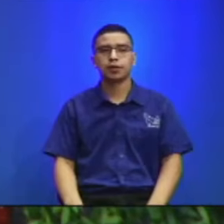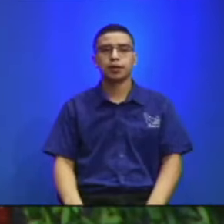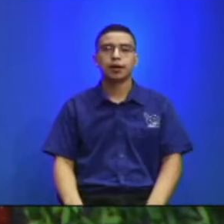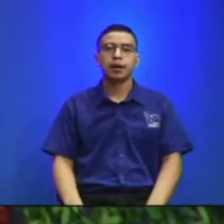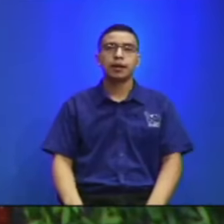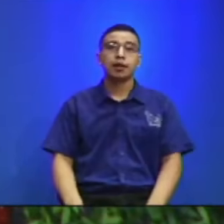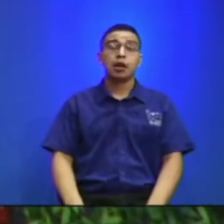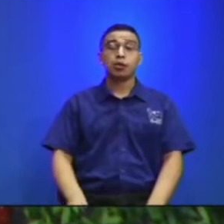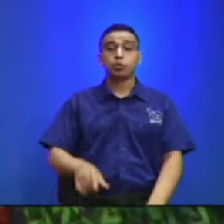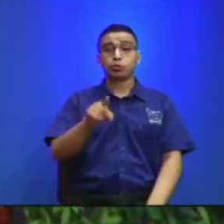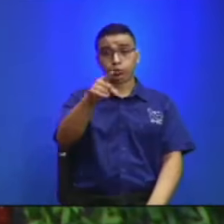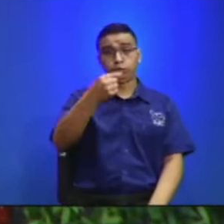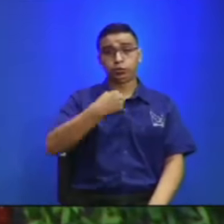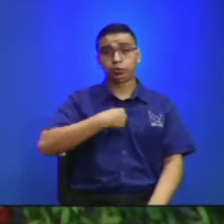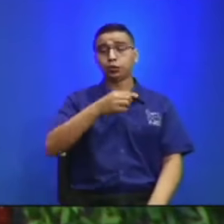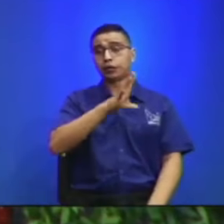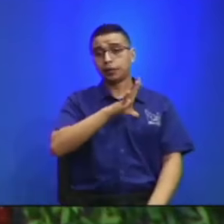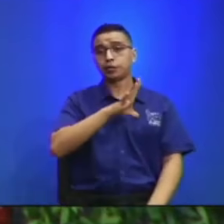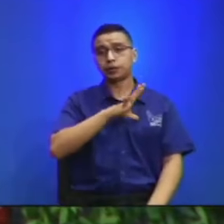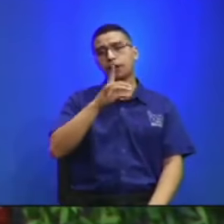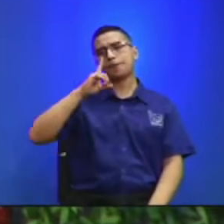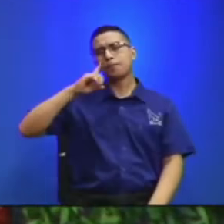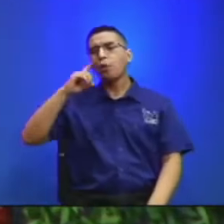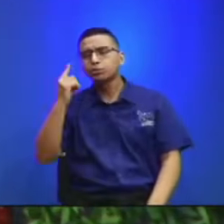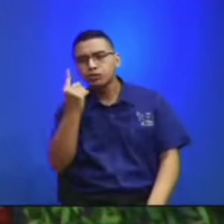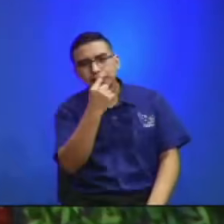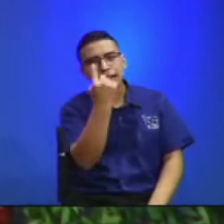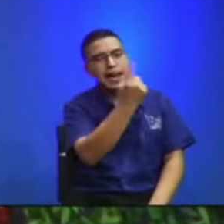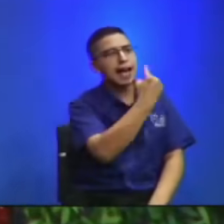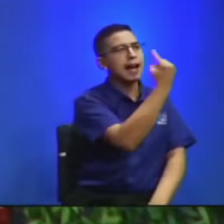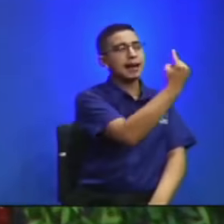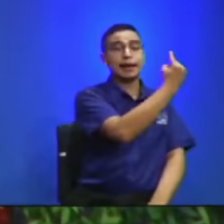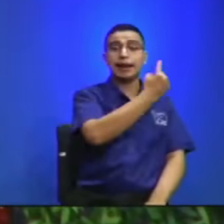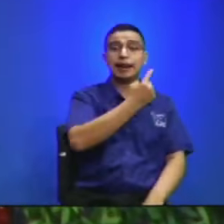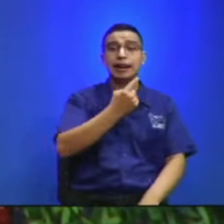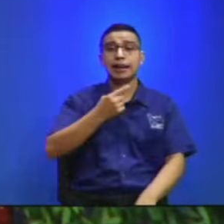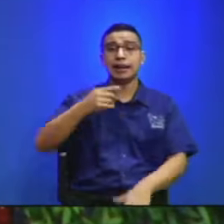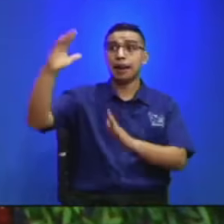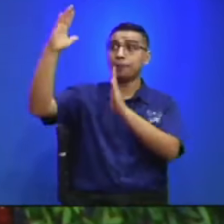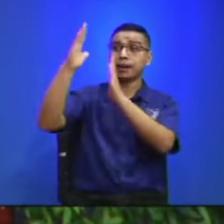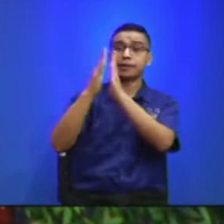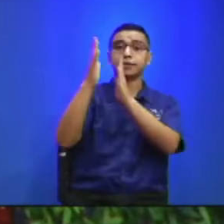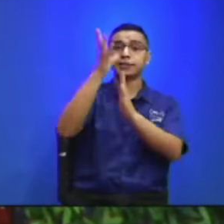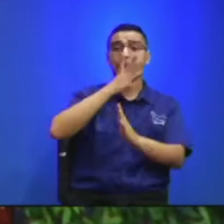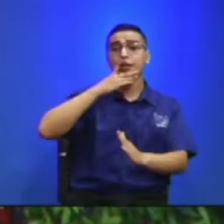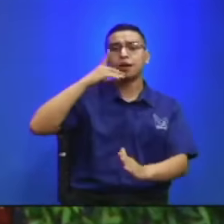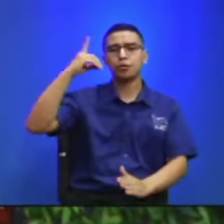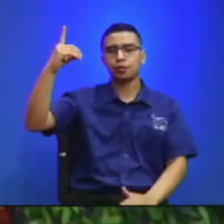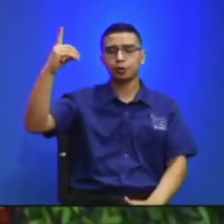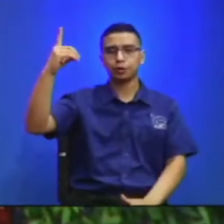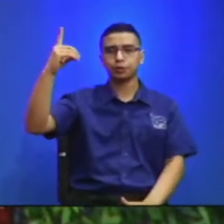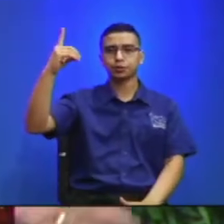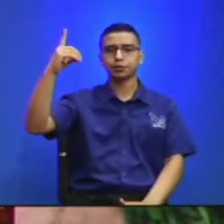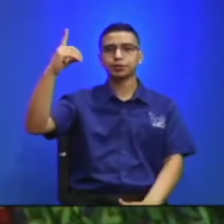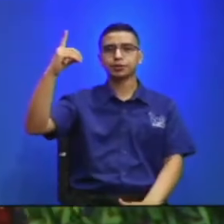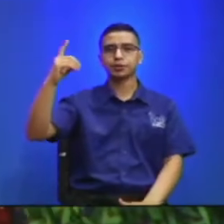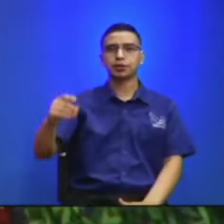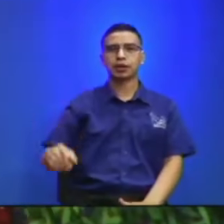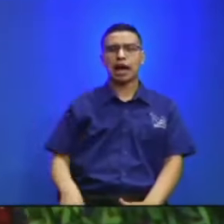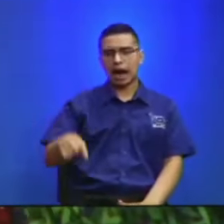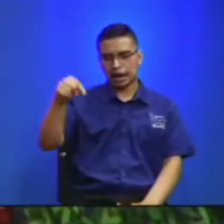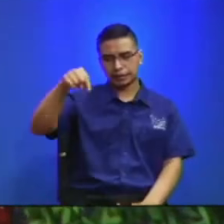es y a qué horas es ya qué horas hay que llegar gente aquí que viene bien temprano y por